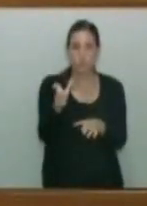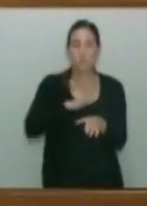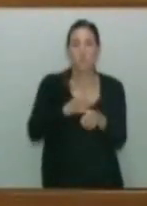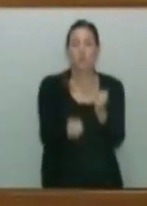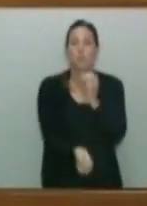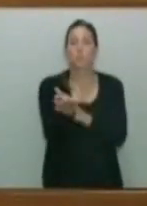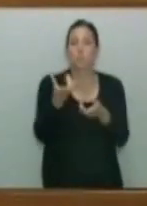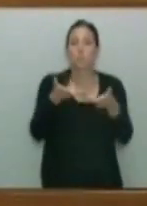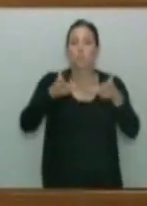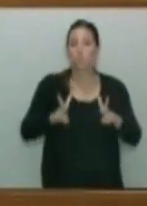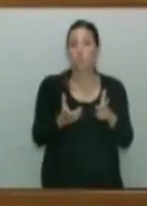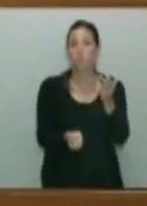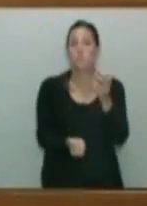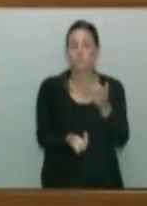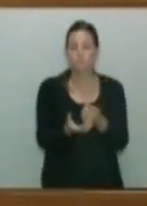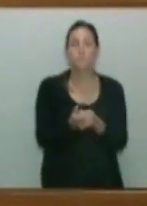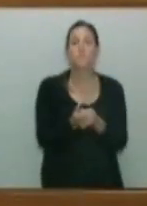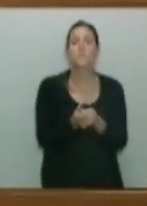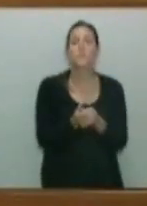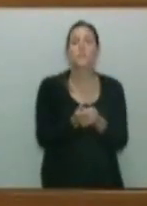la circunscripción oriental se necesitan